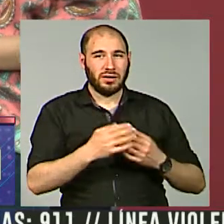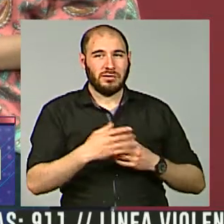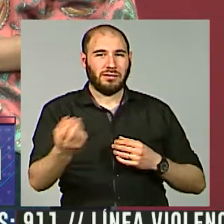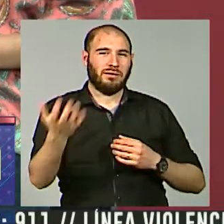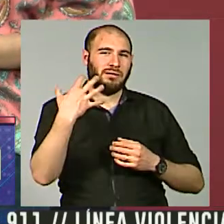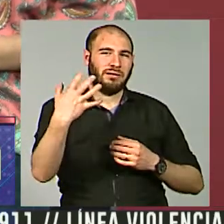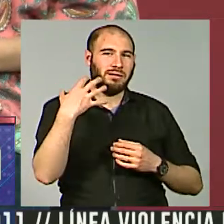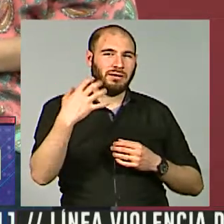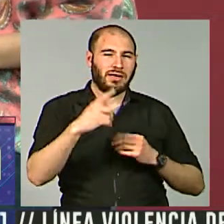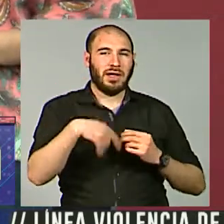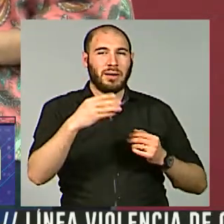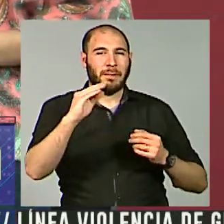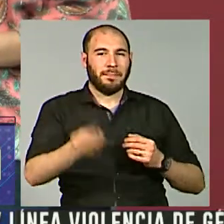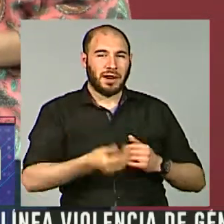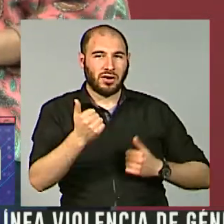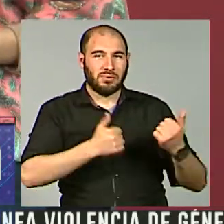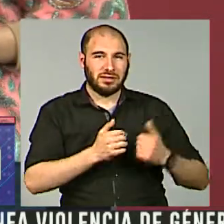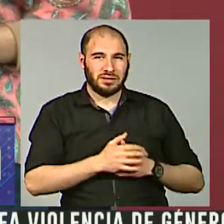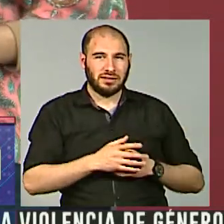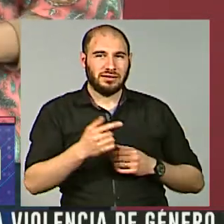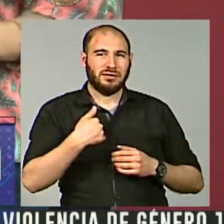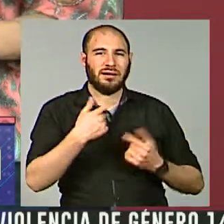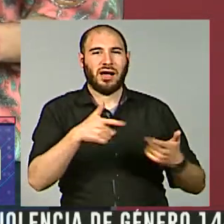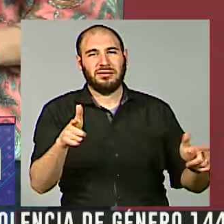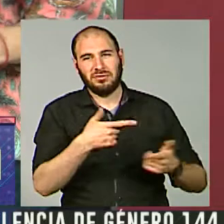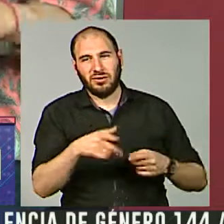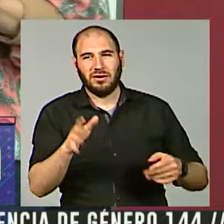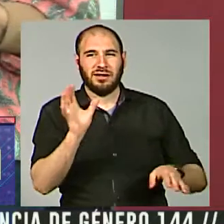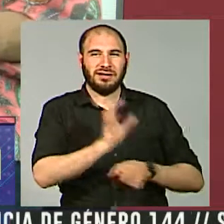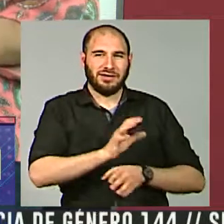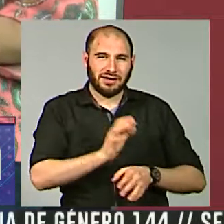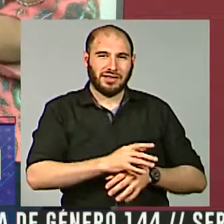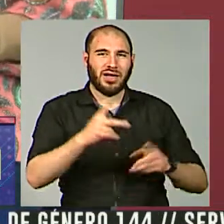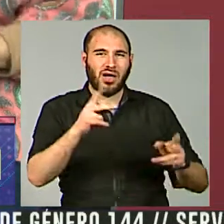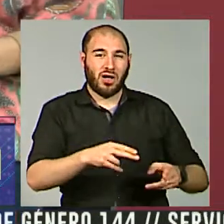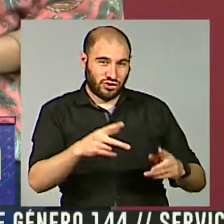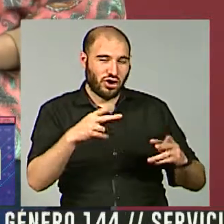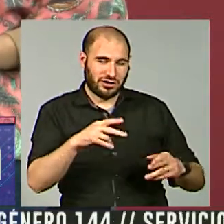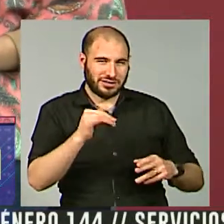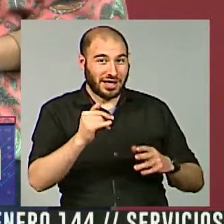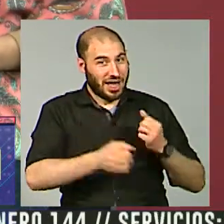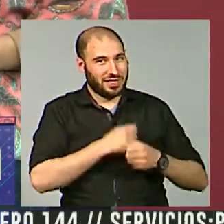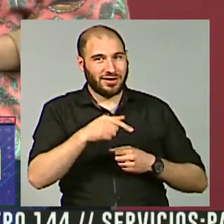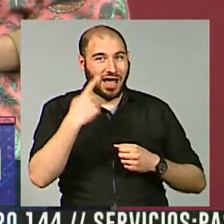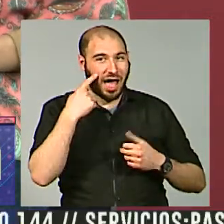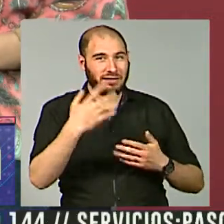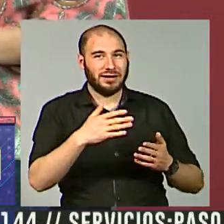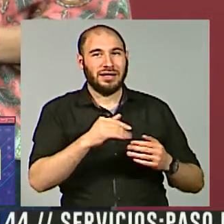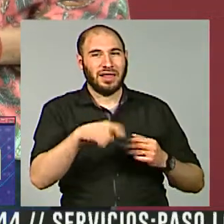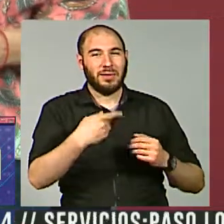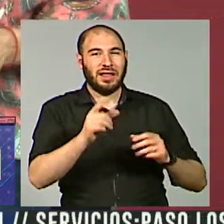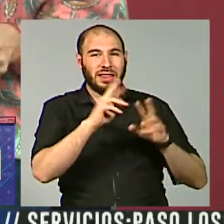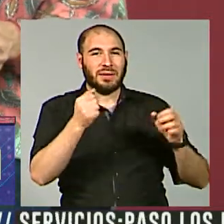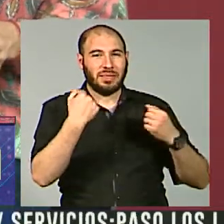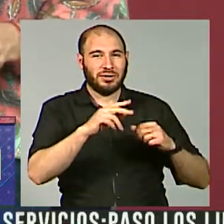gastado después del resultado del partido, es verdad, me han puesto canciones, me han hecho chistes. En los cortes, obvio. En los cortes, sí, por ahora. Ahora cuando empiece seguramente la columna de